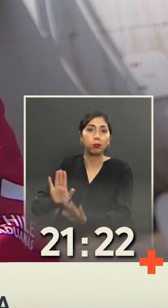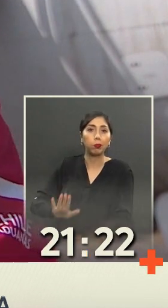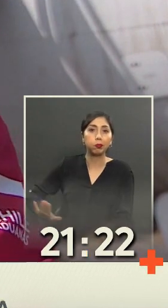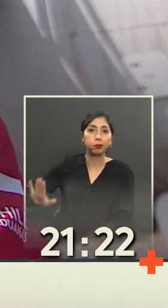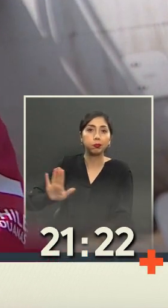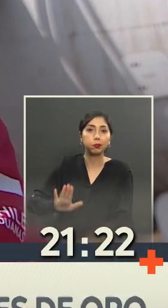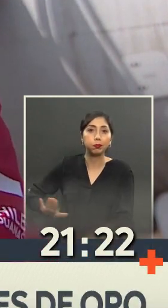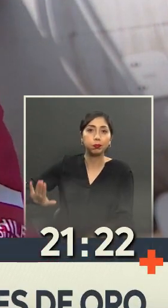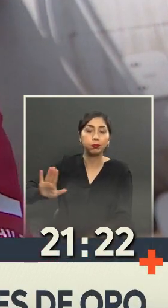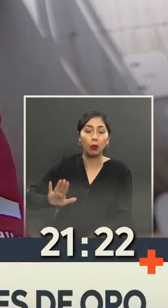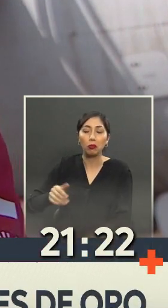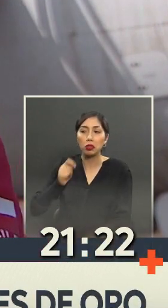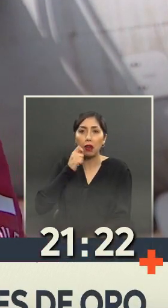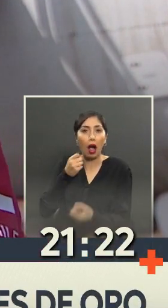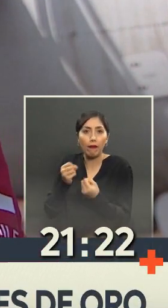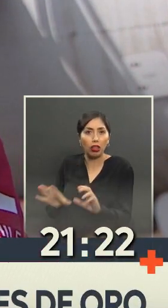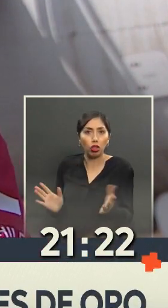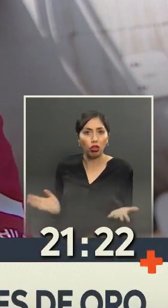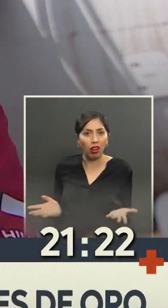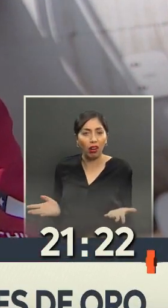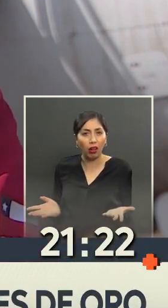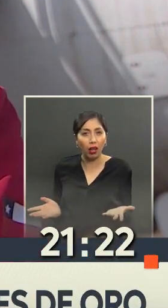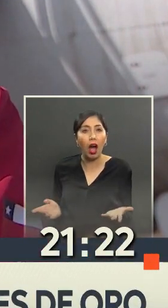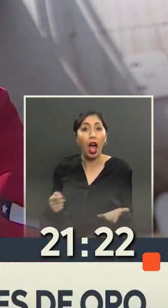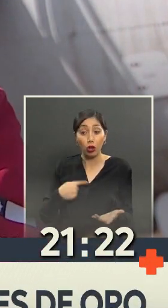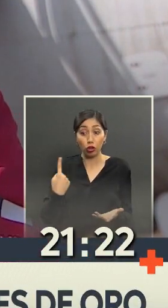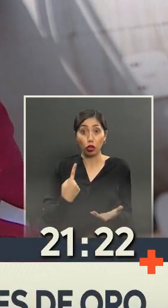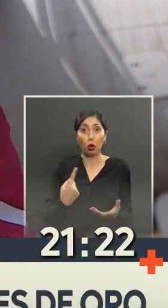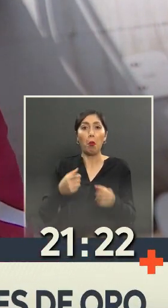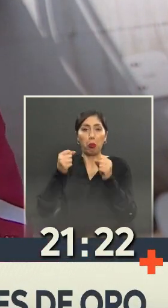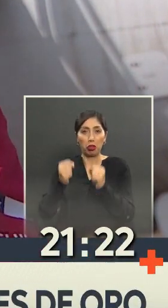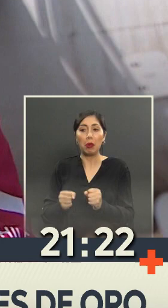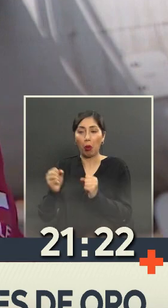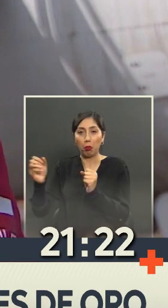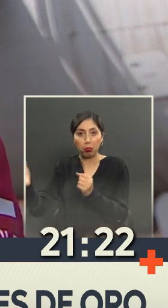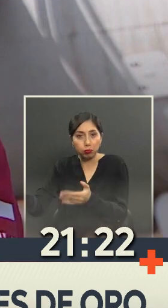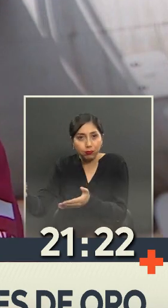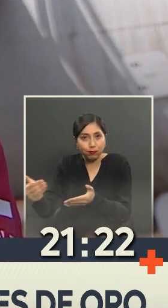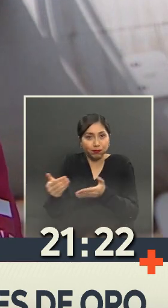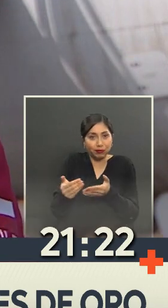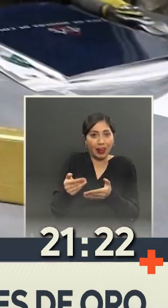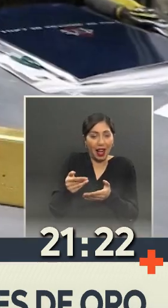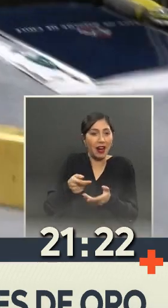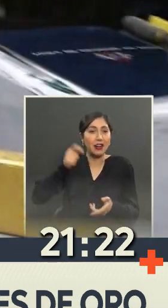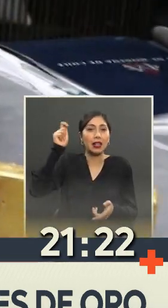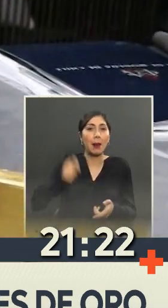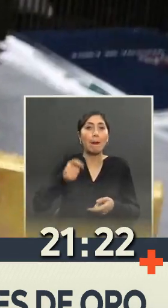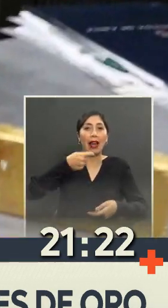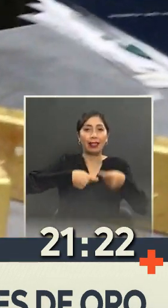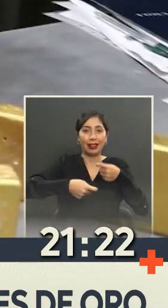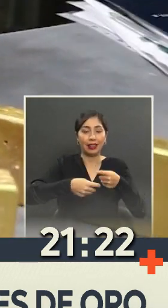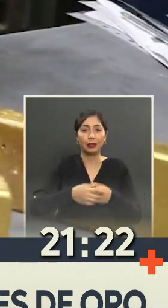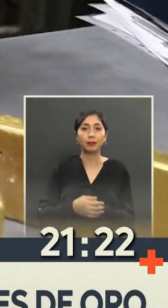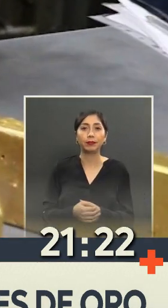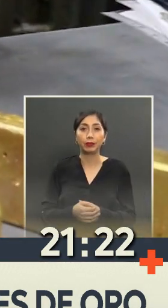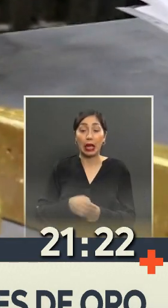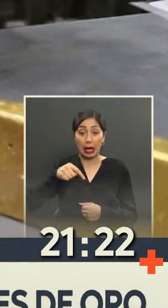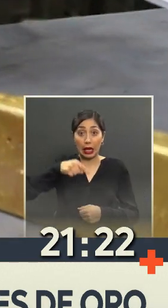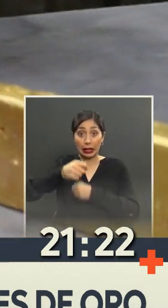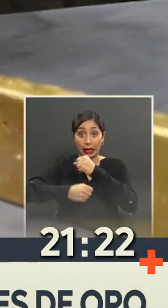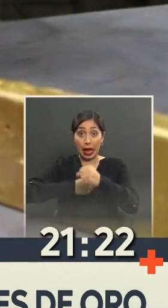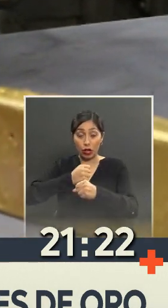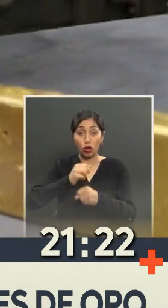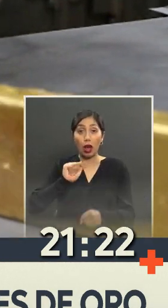presunción de abandono y en el cual podemos incluirlo en la subasta o remate de don a este año dicen desde la aduana